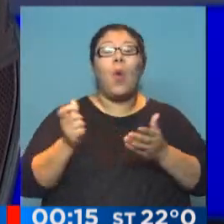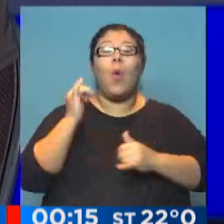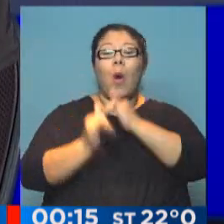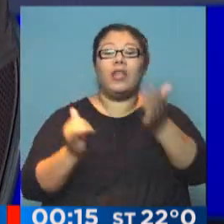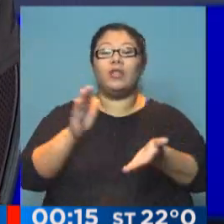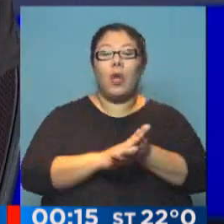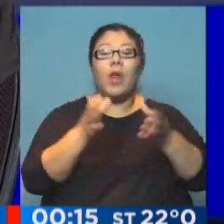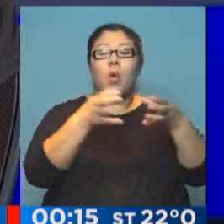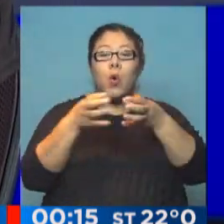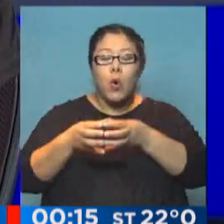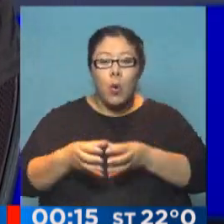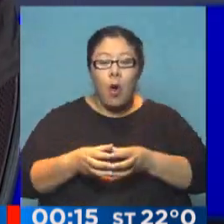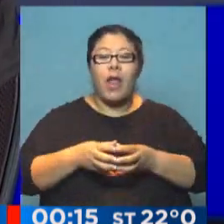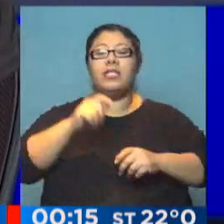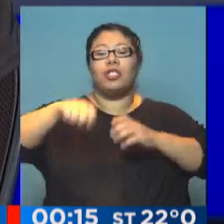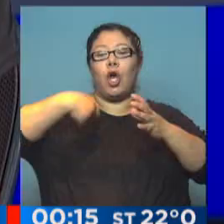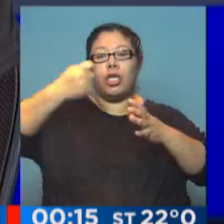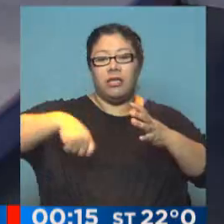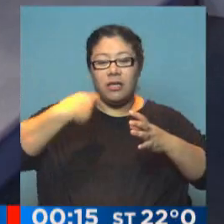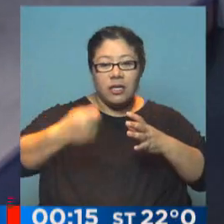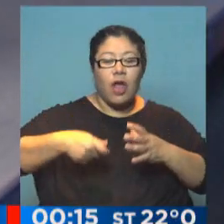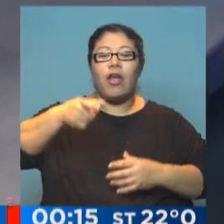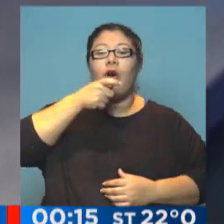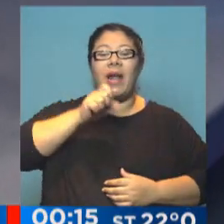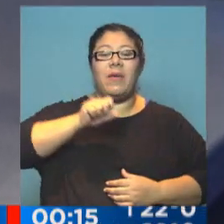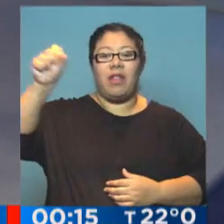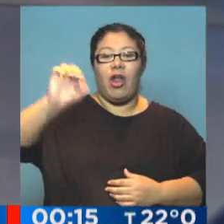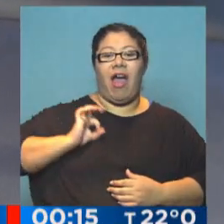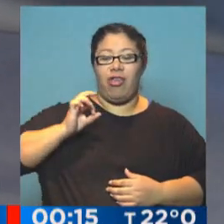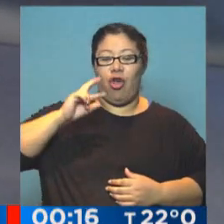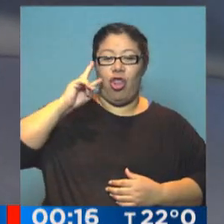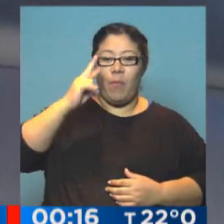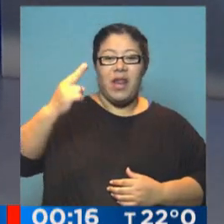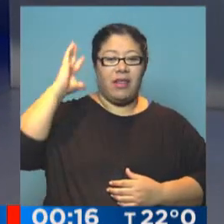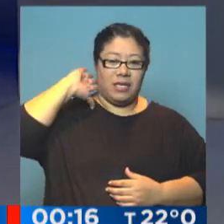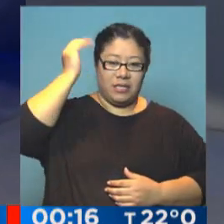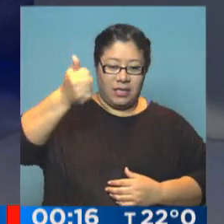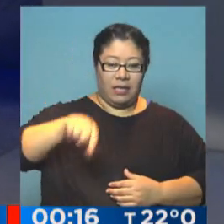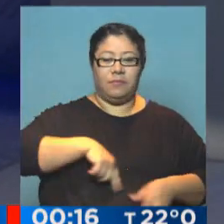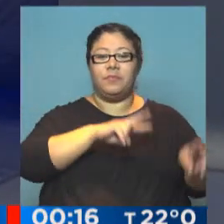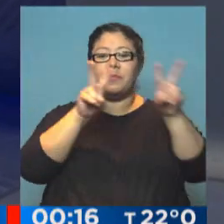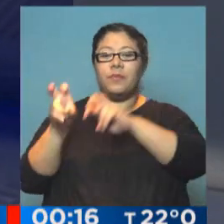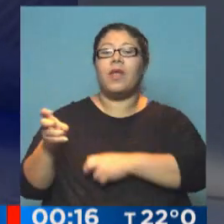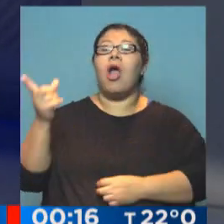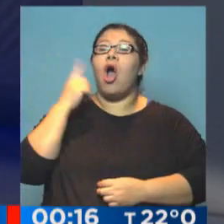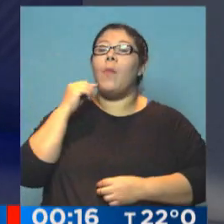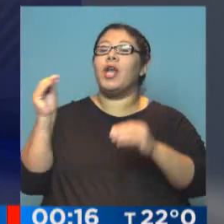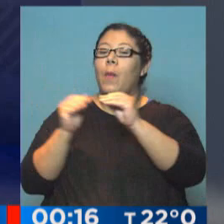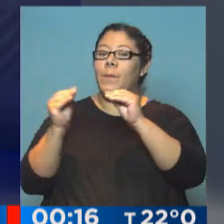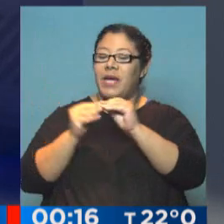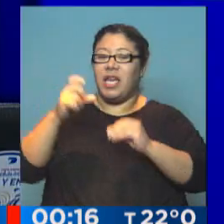del sorteo de la Copa Libertadores 2016. Noche de Cultura Digital, de la mano de Esteban Mañani. Hola,